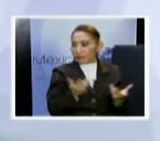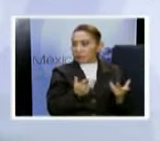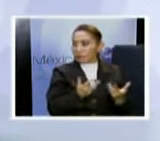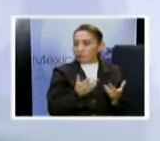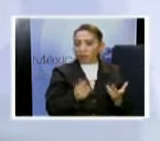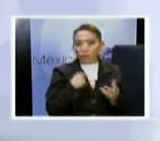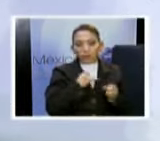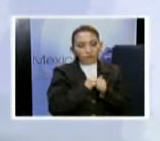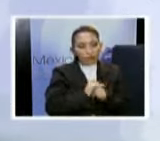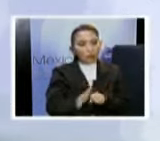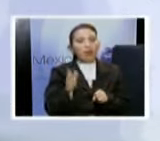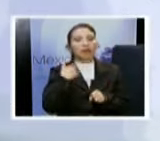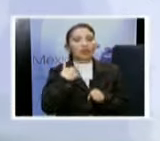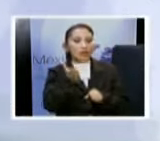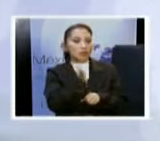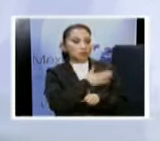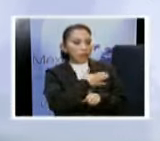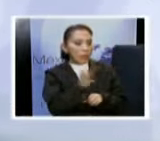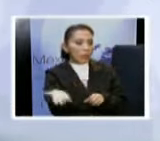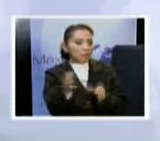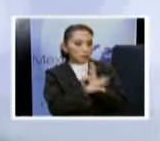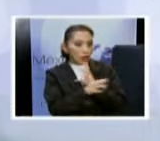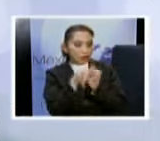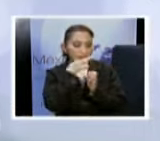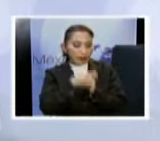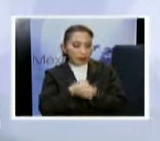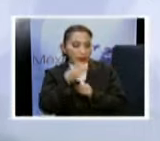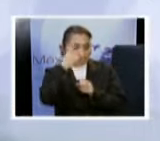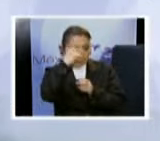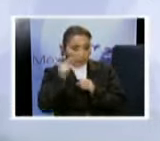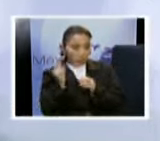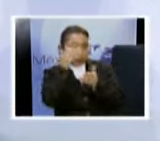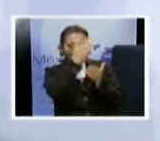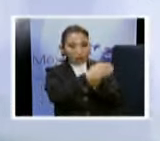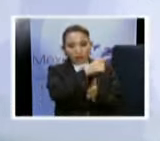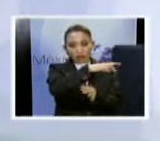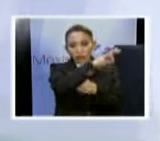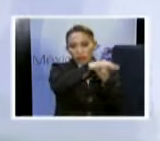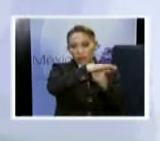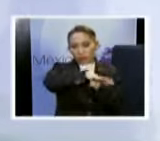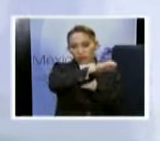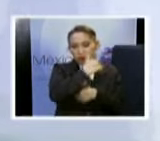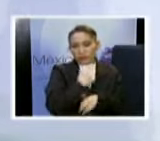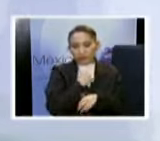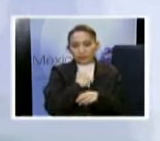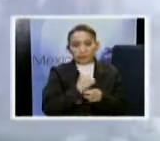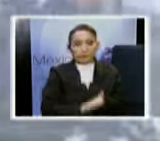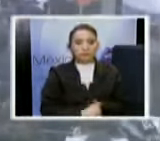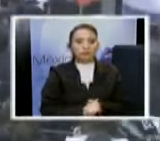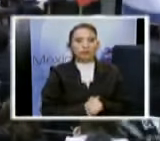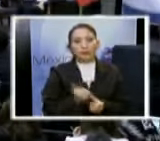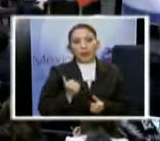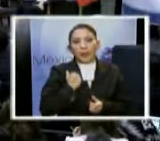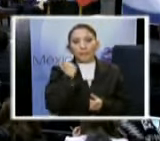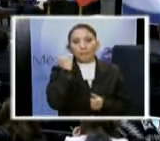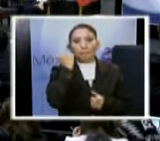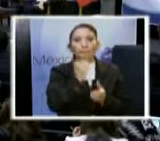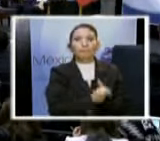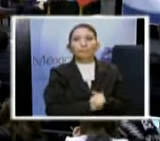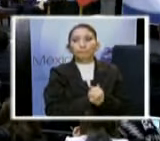la información y las buenas cosas de México a todos los actores canadienses.